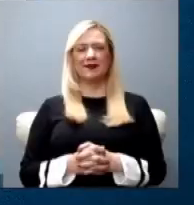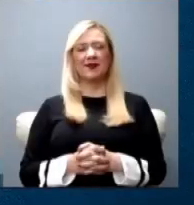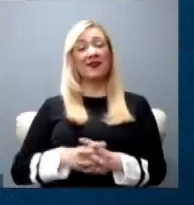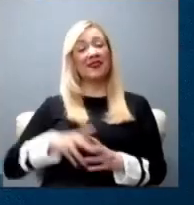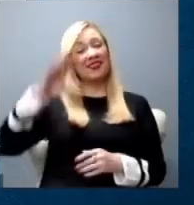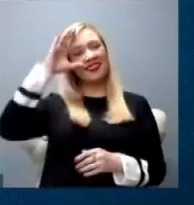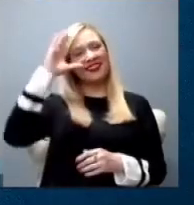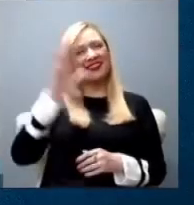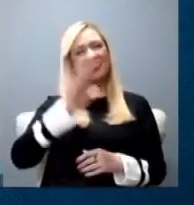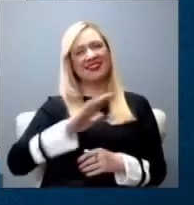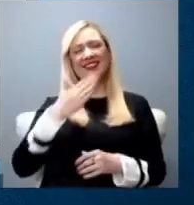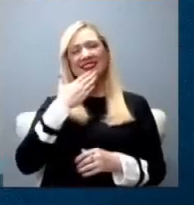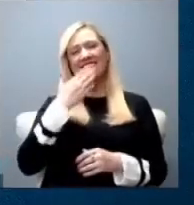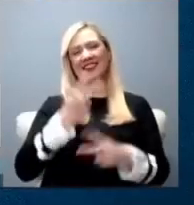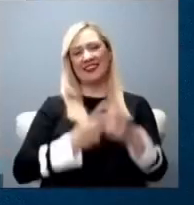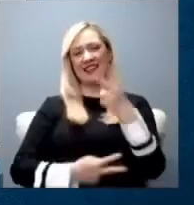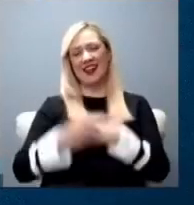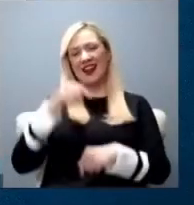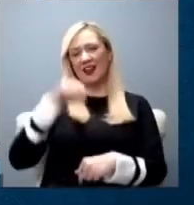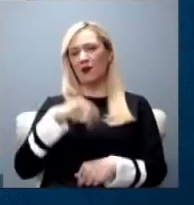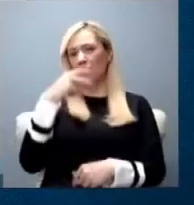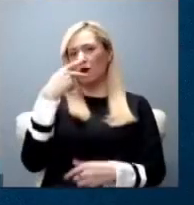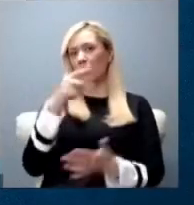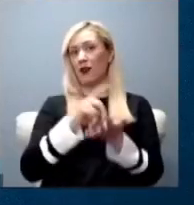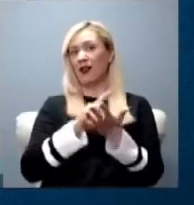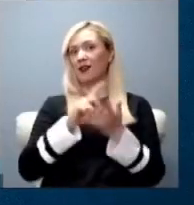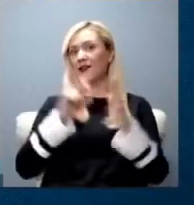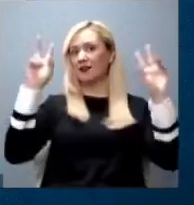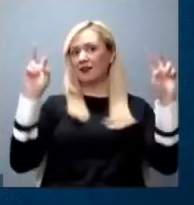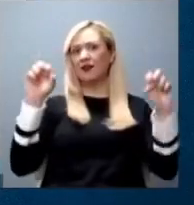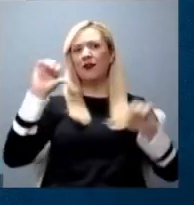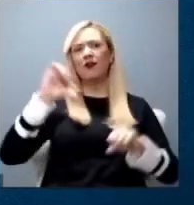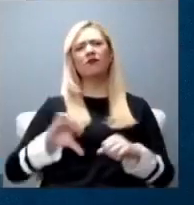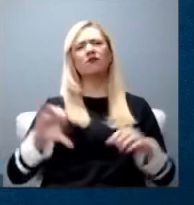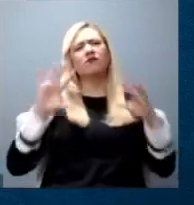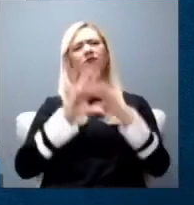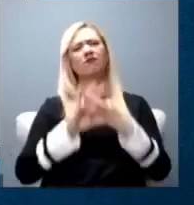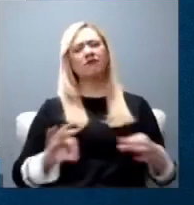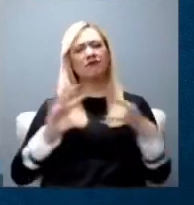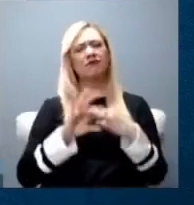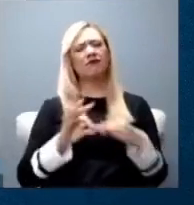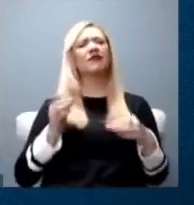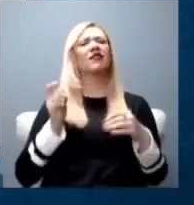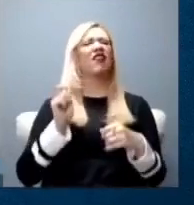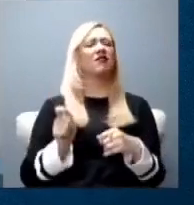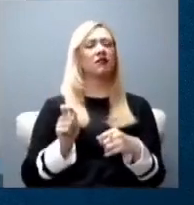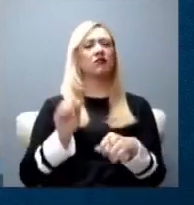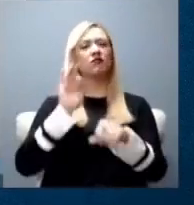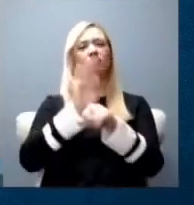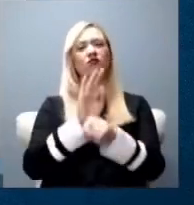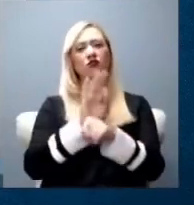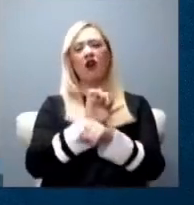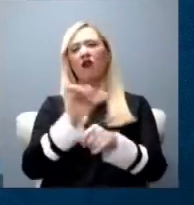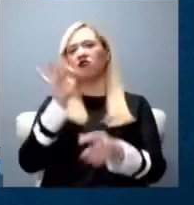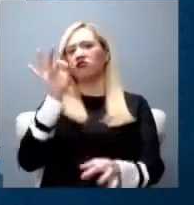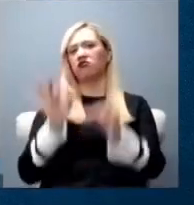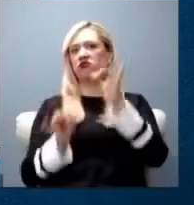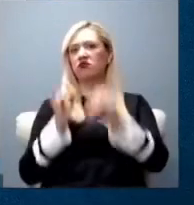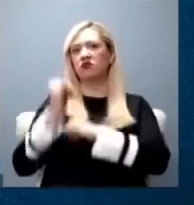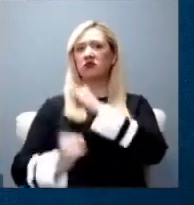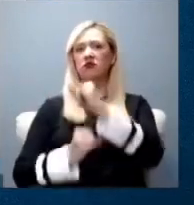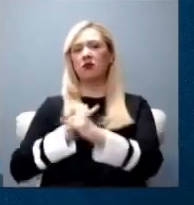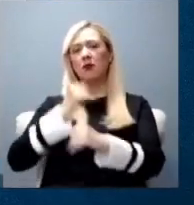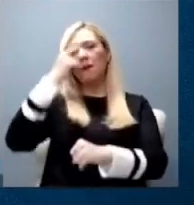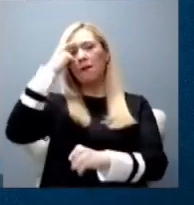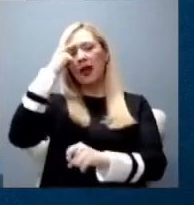Hola, bienvenidos y bienvenidas a su programa Tus Derechos. El día de hoy vamos a platicar sobre la protección, el papel de los tribunales internacionales en la